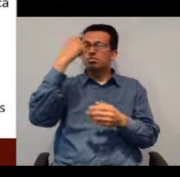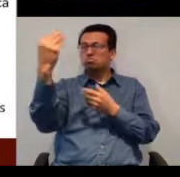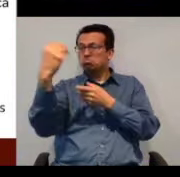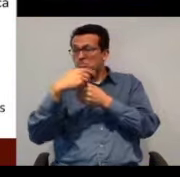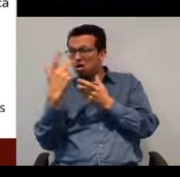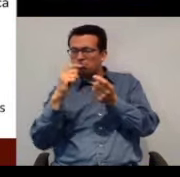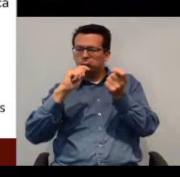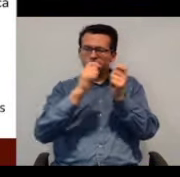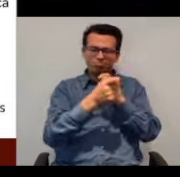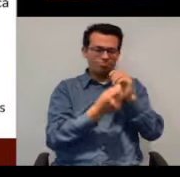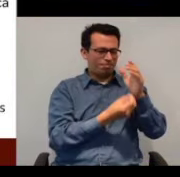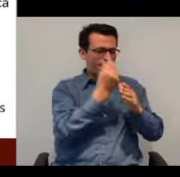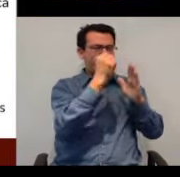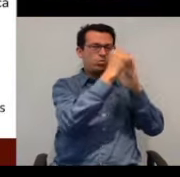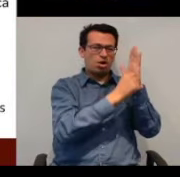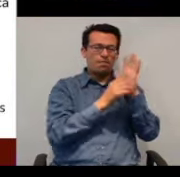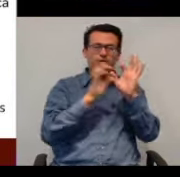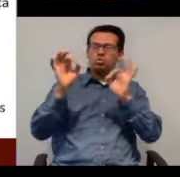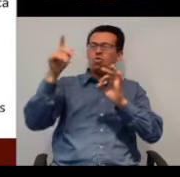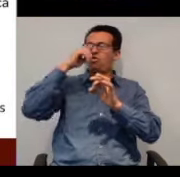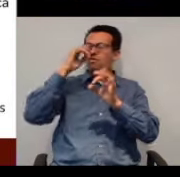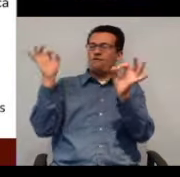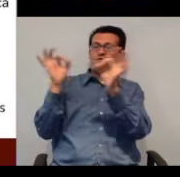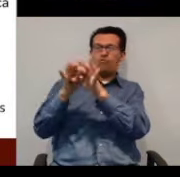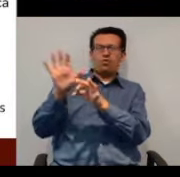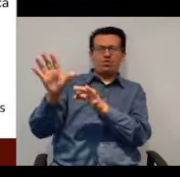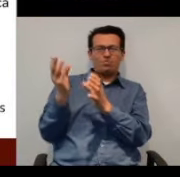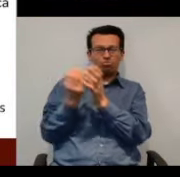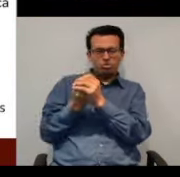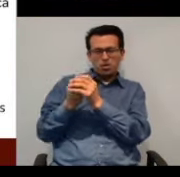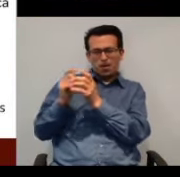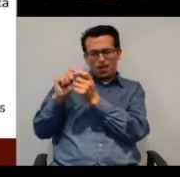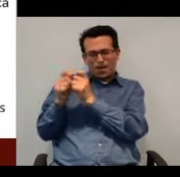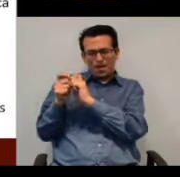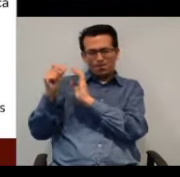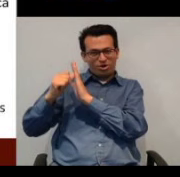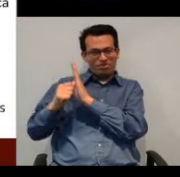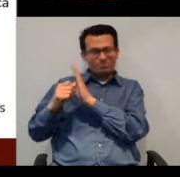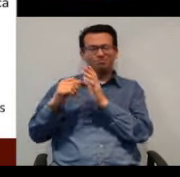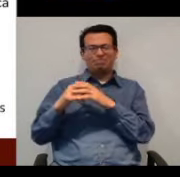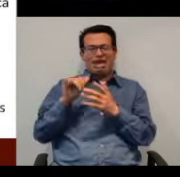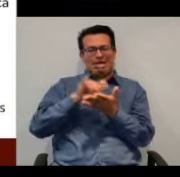enfoque de educación inclusiva y permitieron desde el Ministerio fomentar